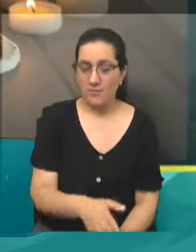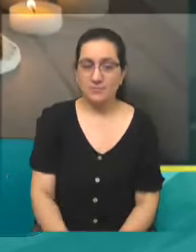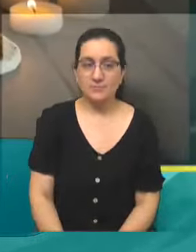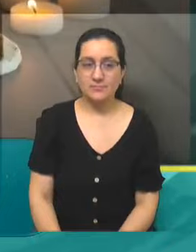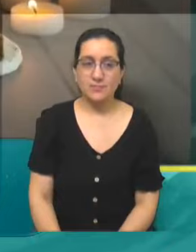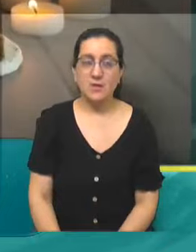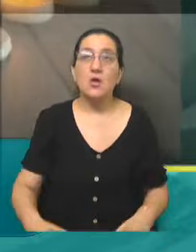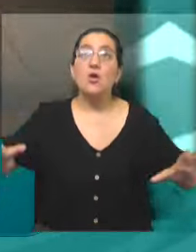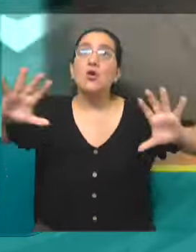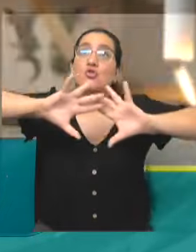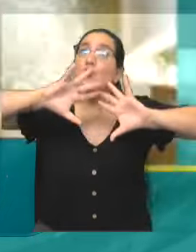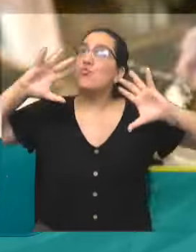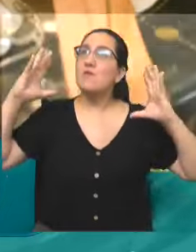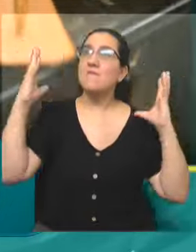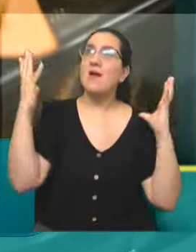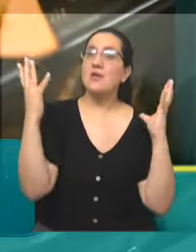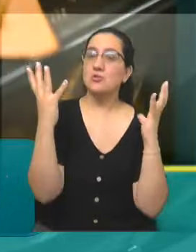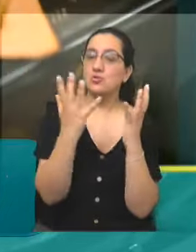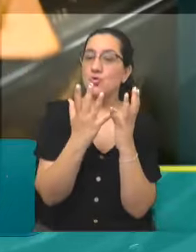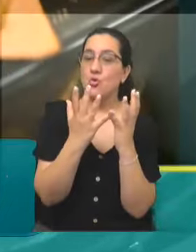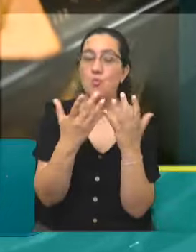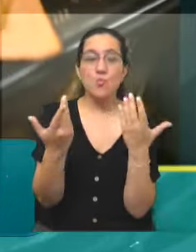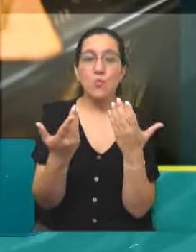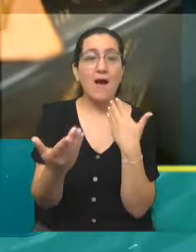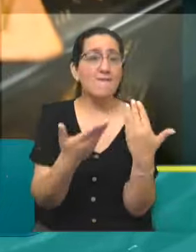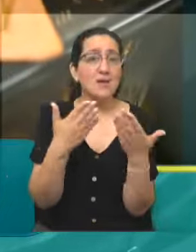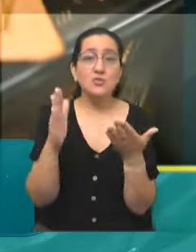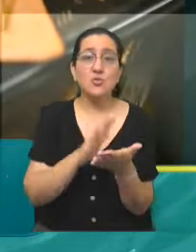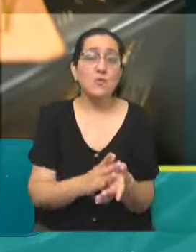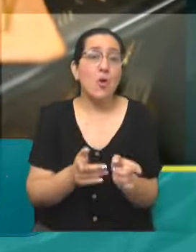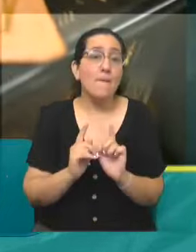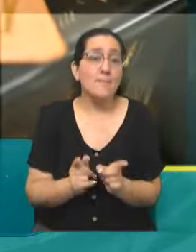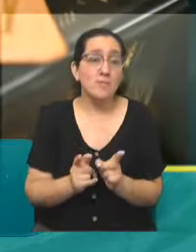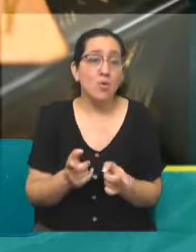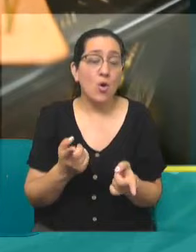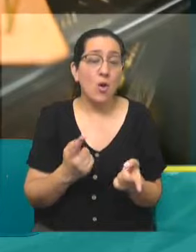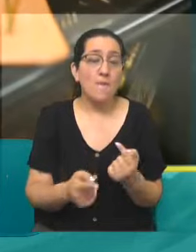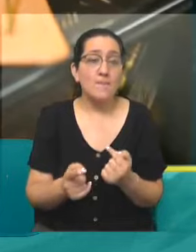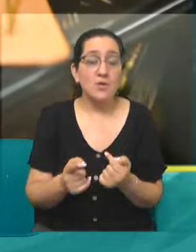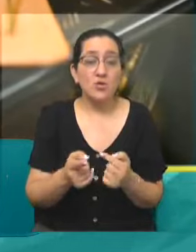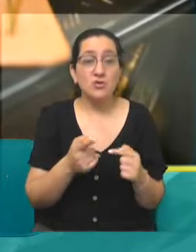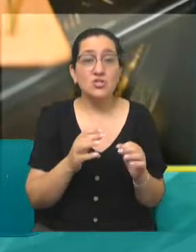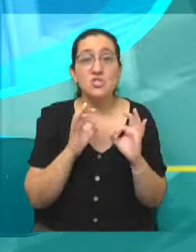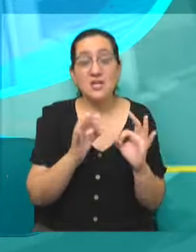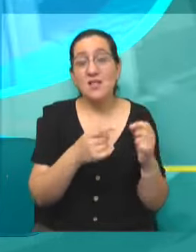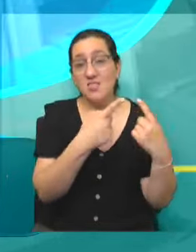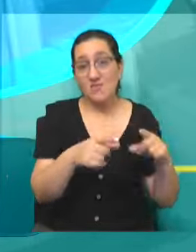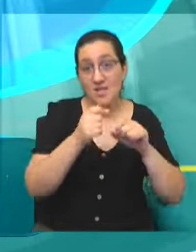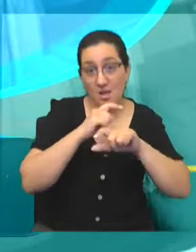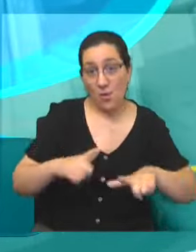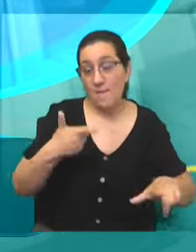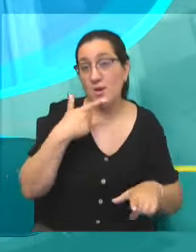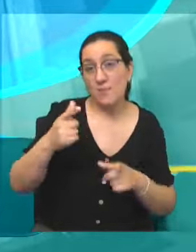el universo habla de lo mismo. Lo que pasa que los mensajes van llegando en distintos lenguajes. La